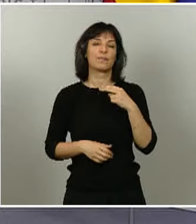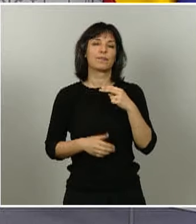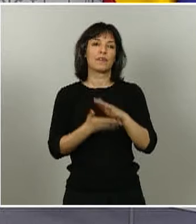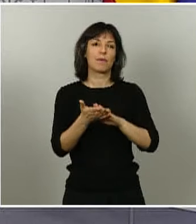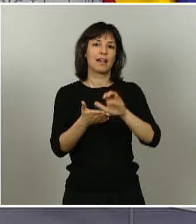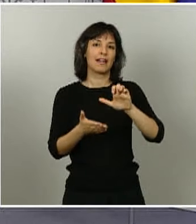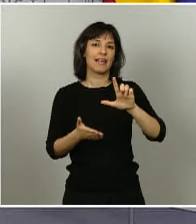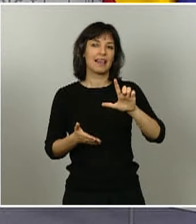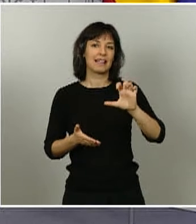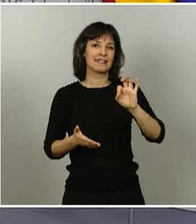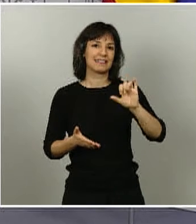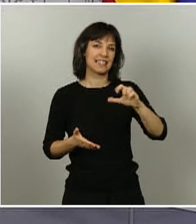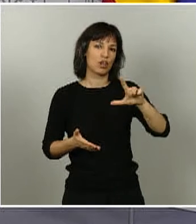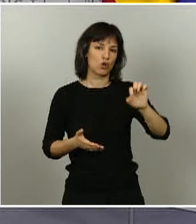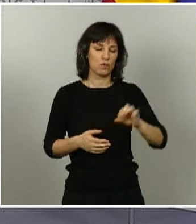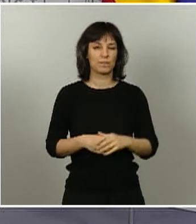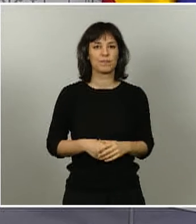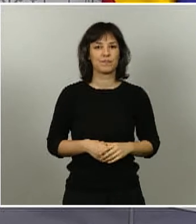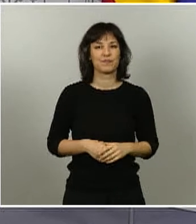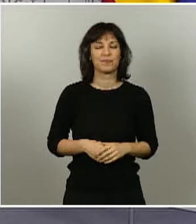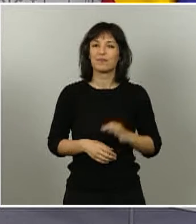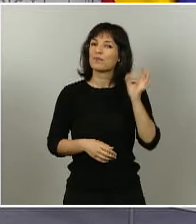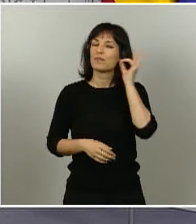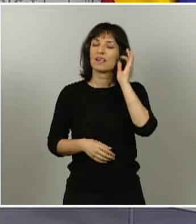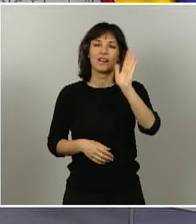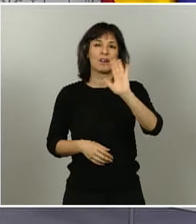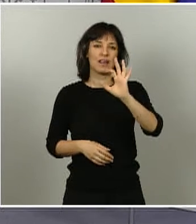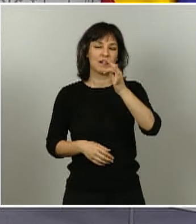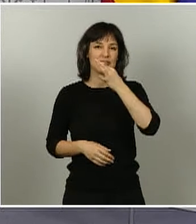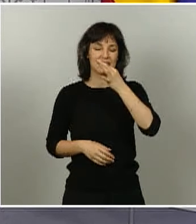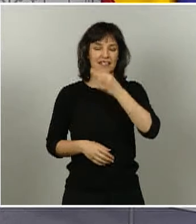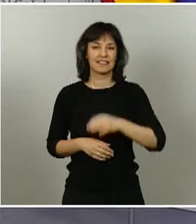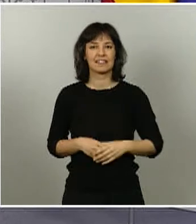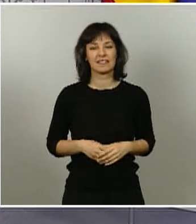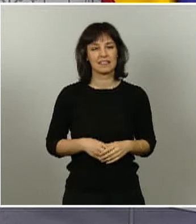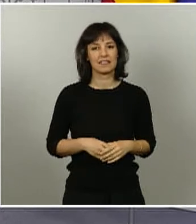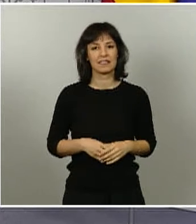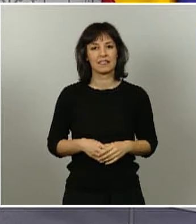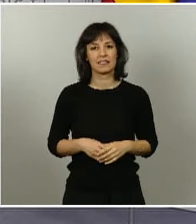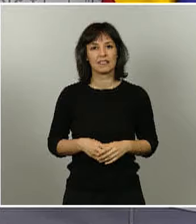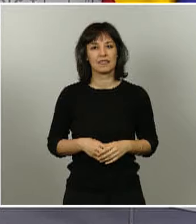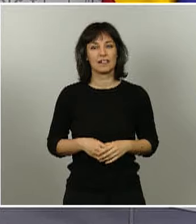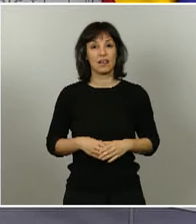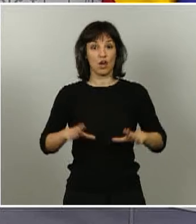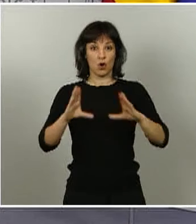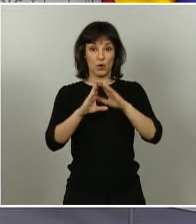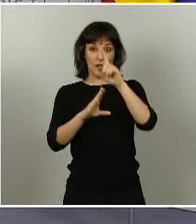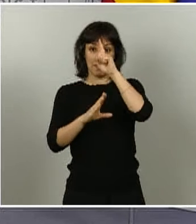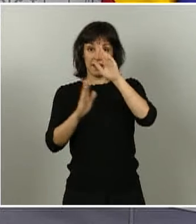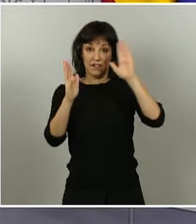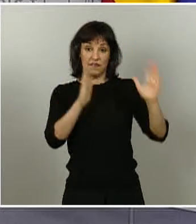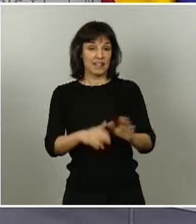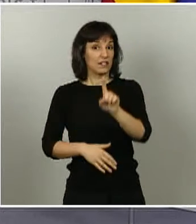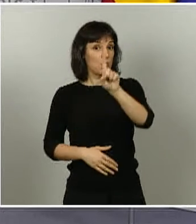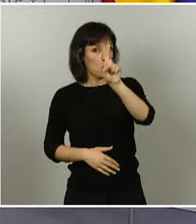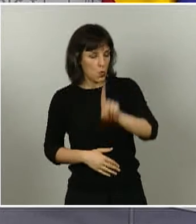buenas tardes. Gracias, soy Virginia Miranda, del Siglo. El tránsito de la Comunidad de Madrid a la fase 1 plantea